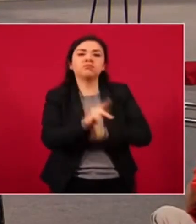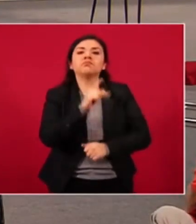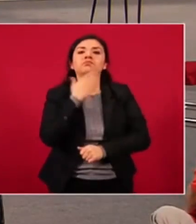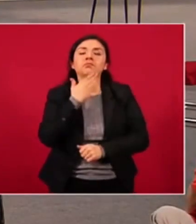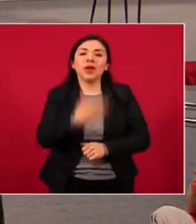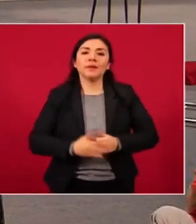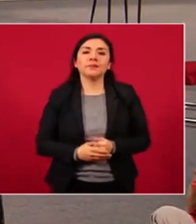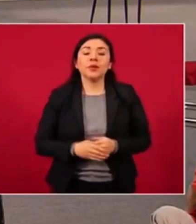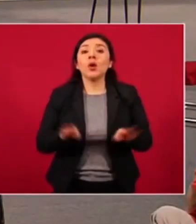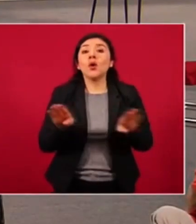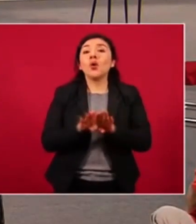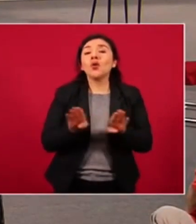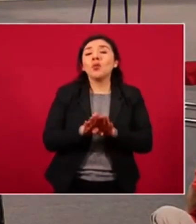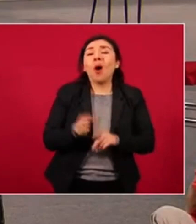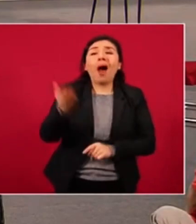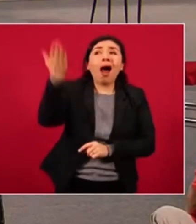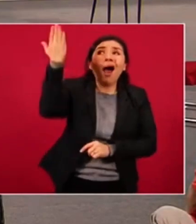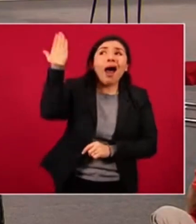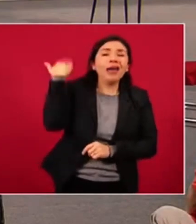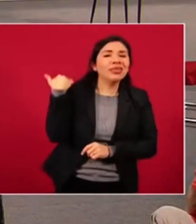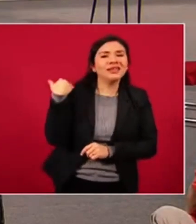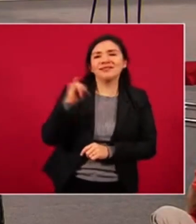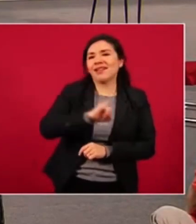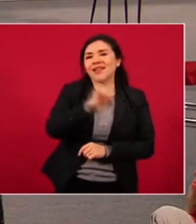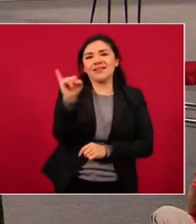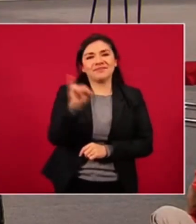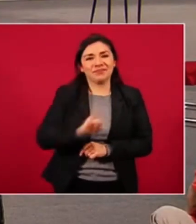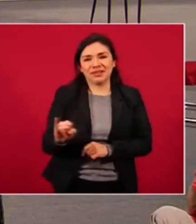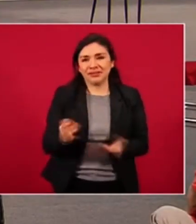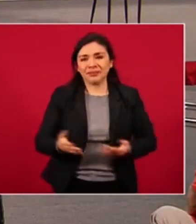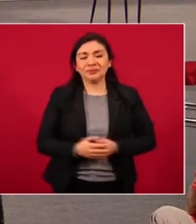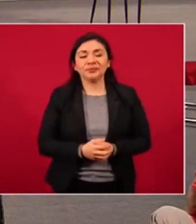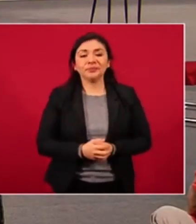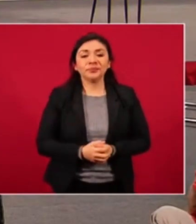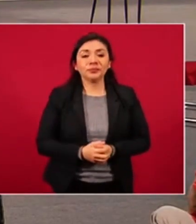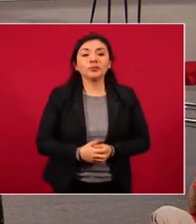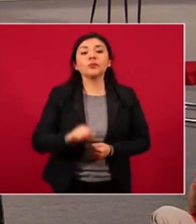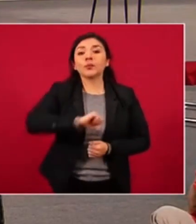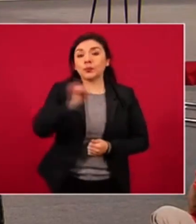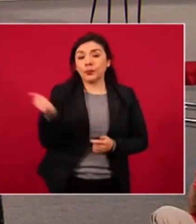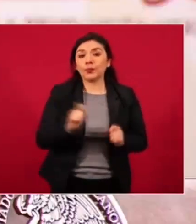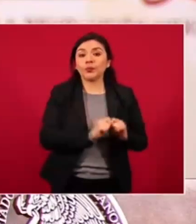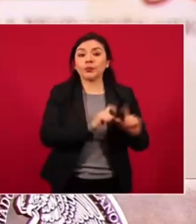como antes no sucedía. Siguiente, por favor.